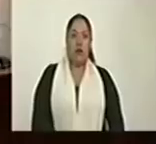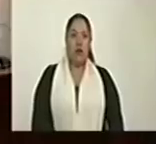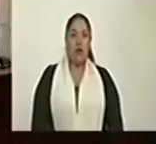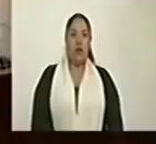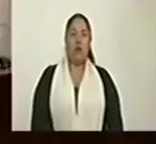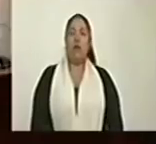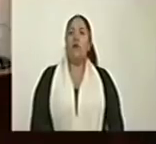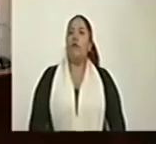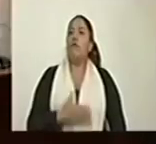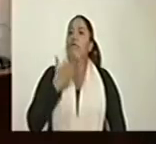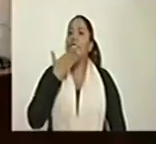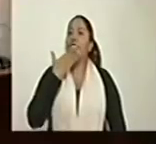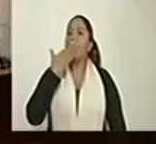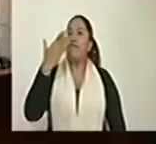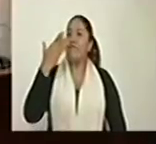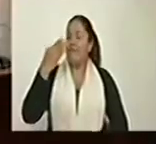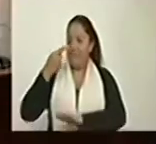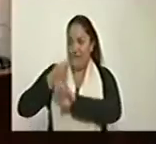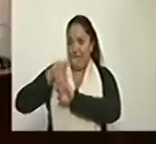Gracias, Presidente.